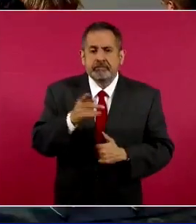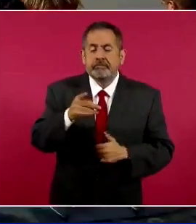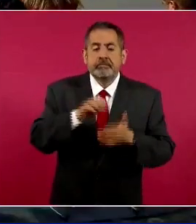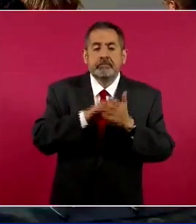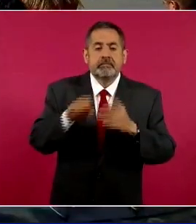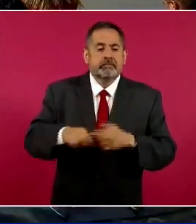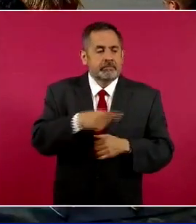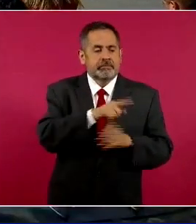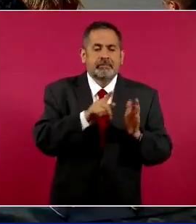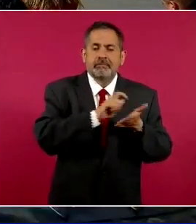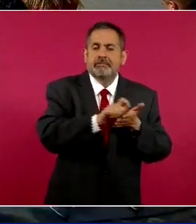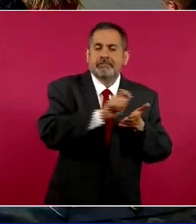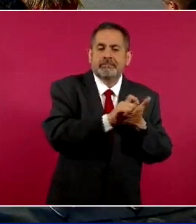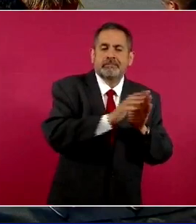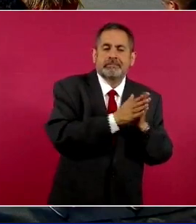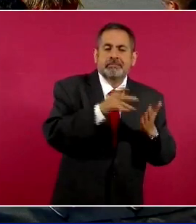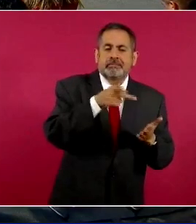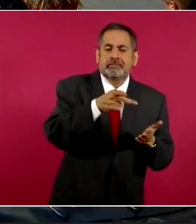de Krause